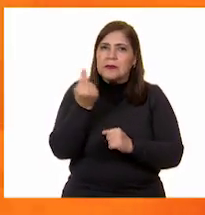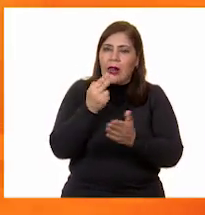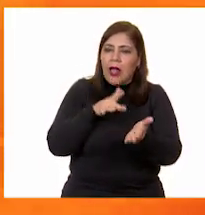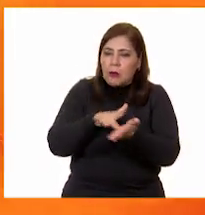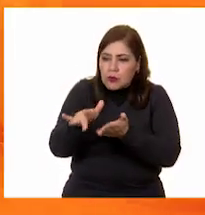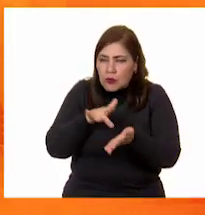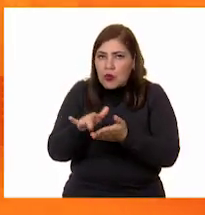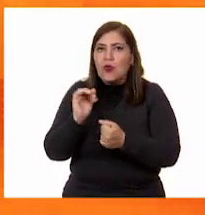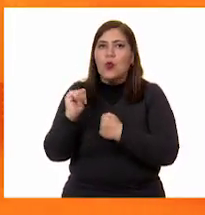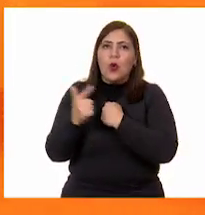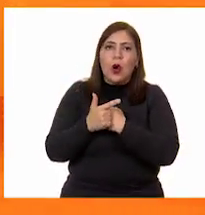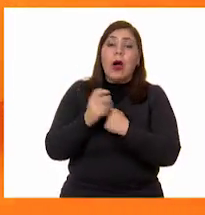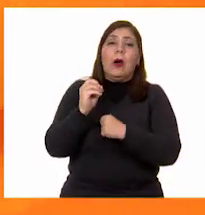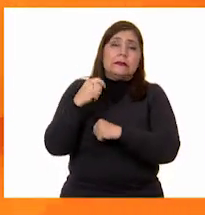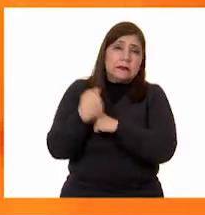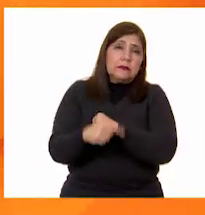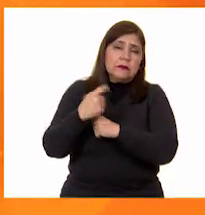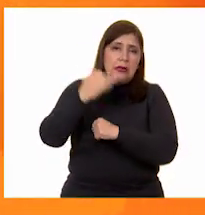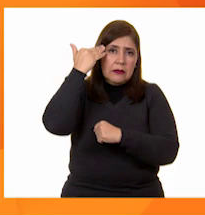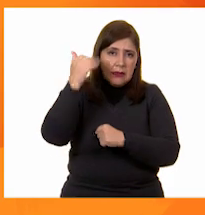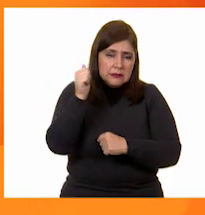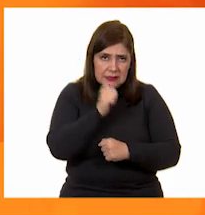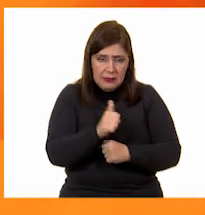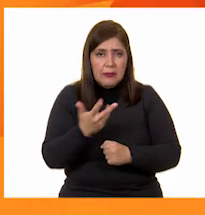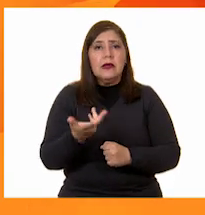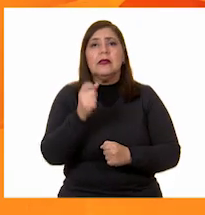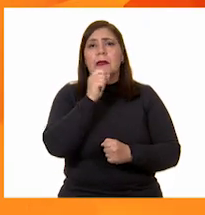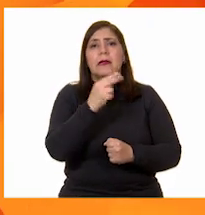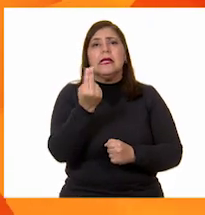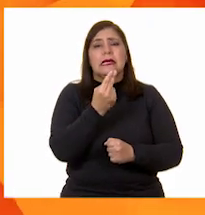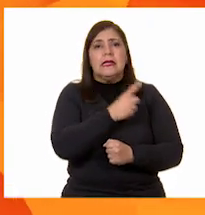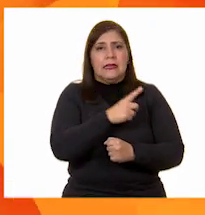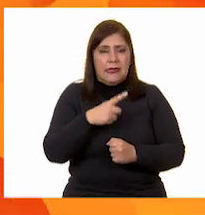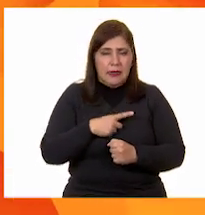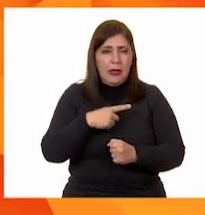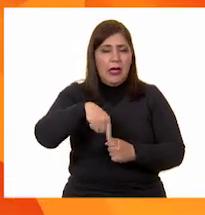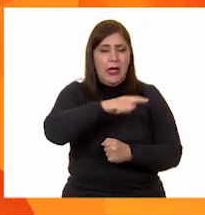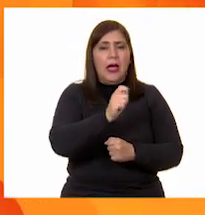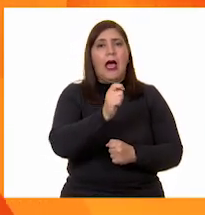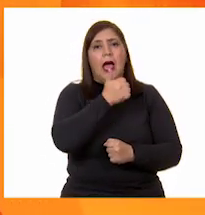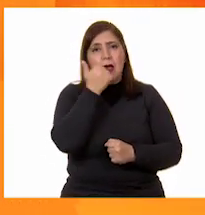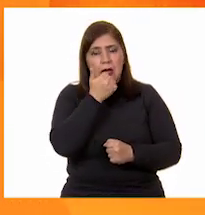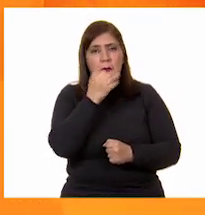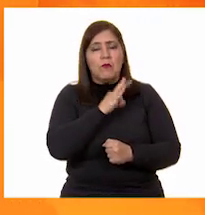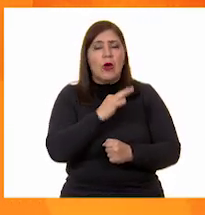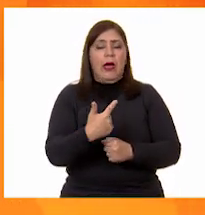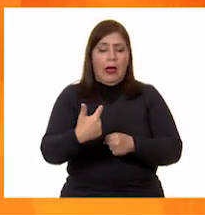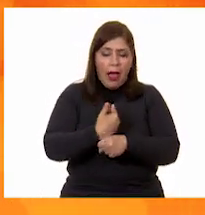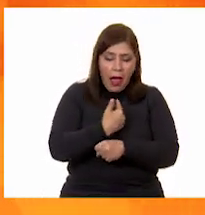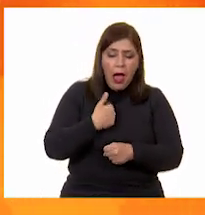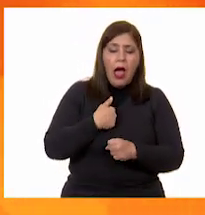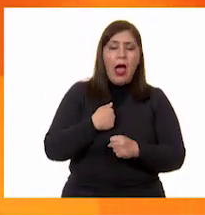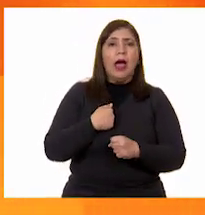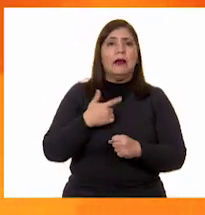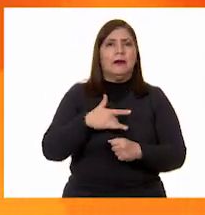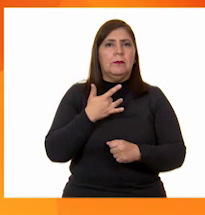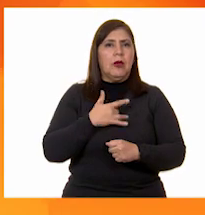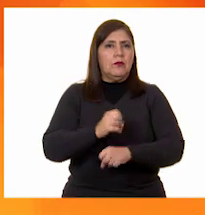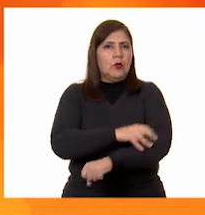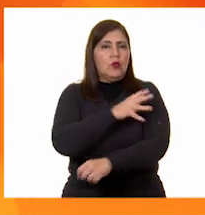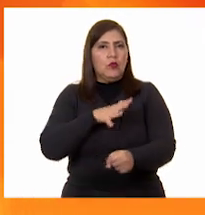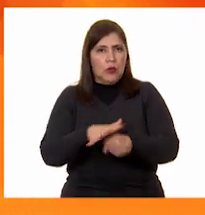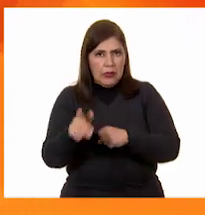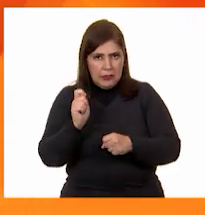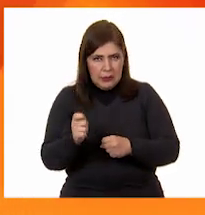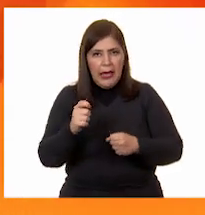apoyo o un apoyo permanente. Facilitar que los educandos reconozcan sus emociones. Realizar acciones que